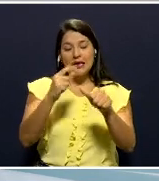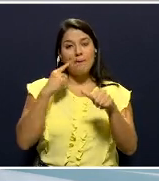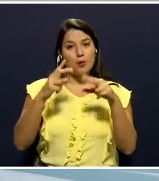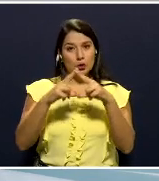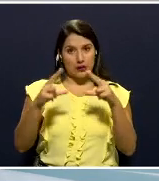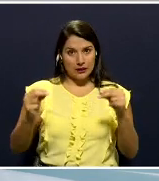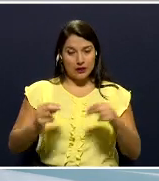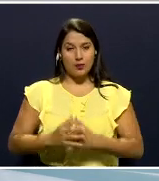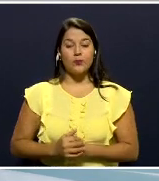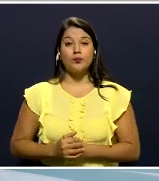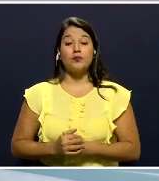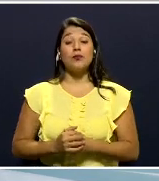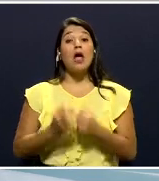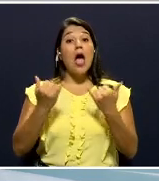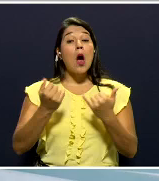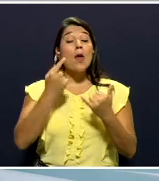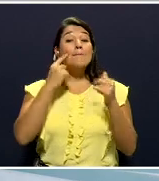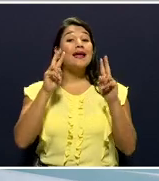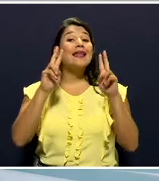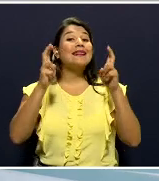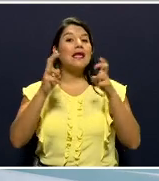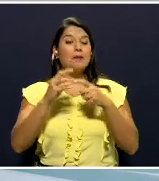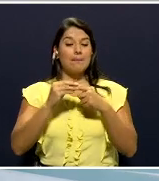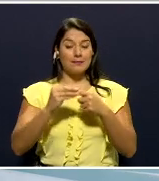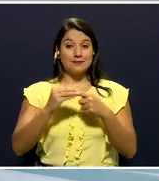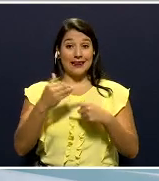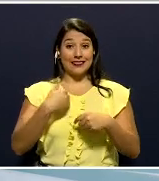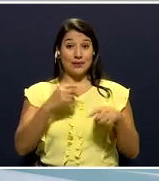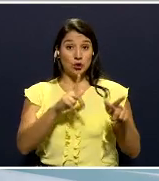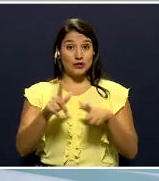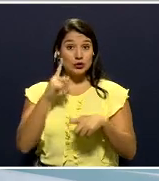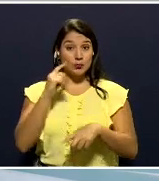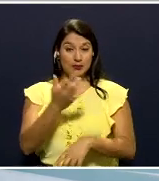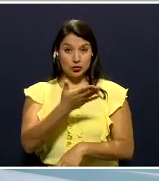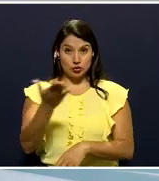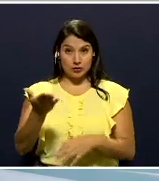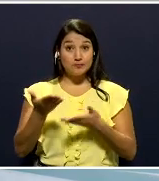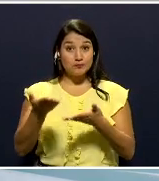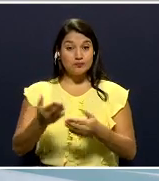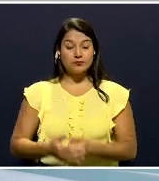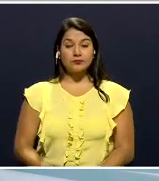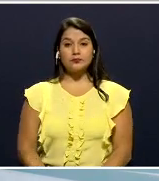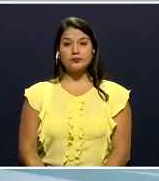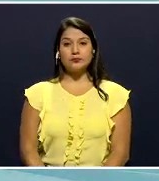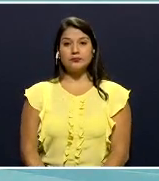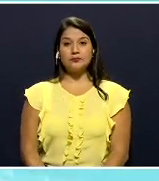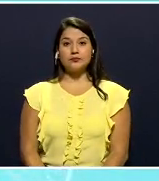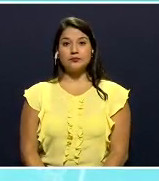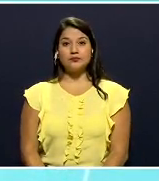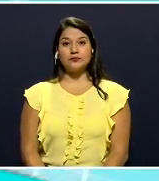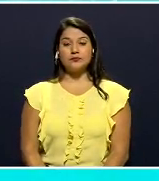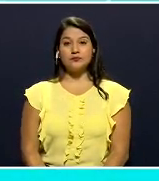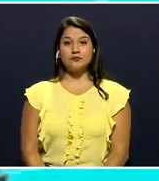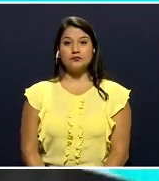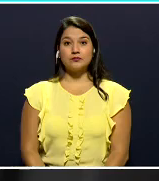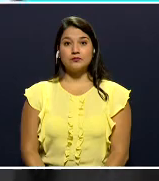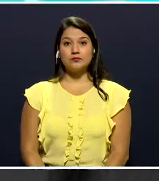Noticias. Vamos a ver los titulares que preparamos para usted. Adelante.